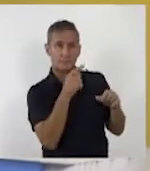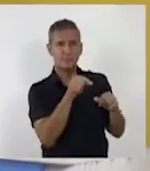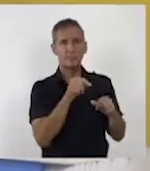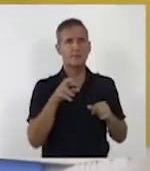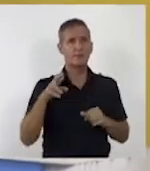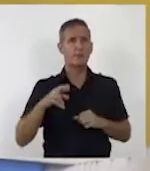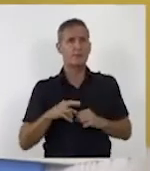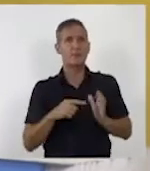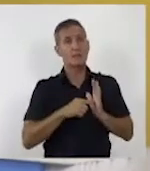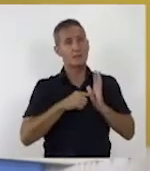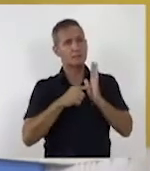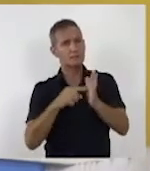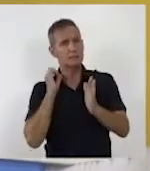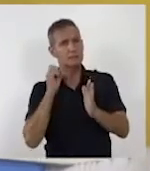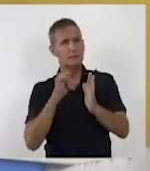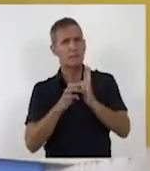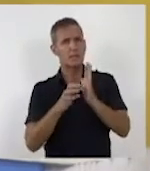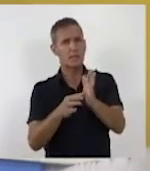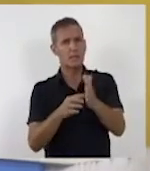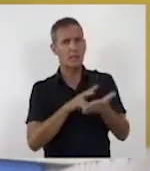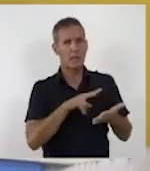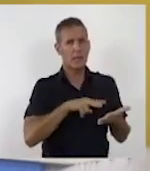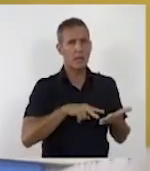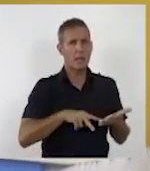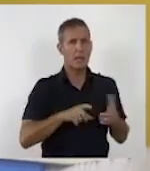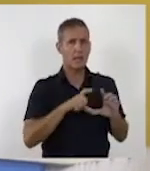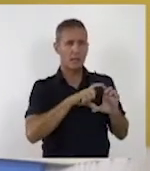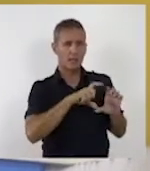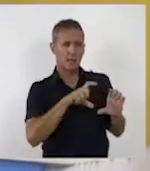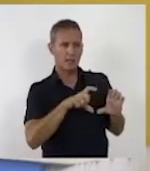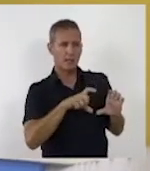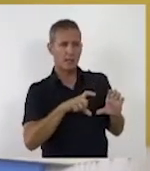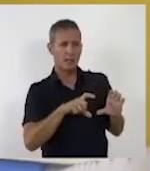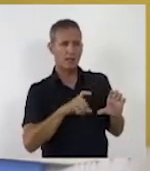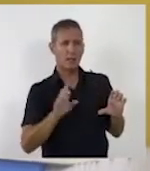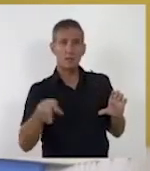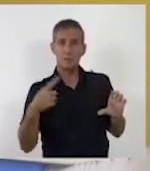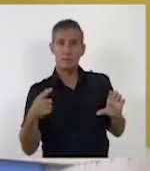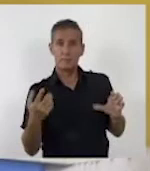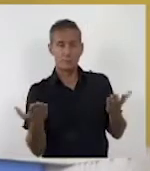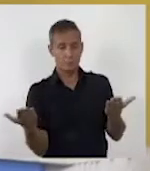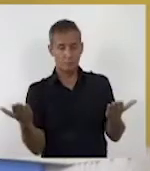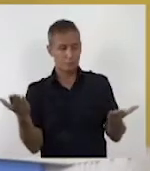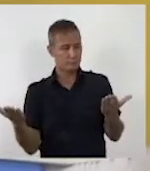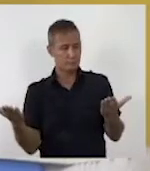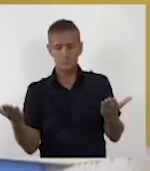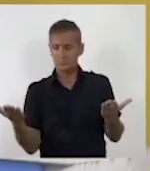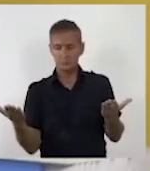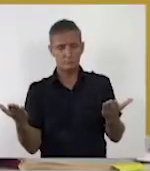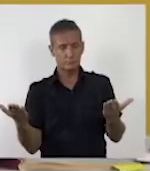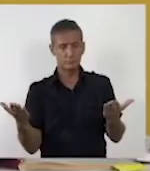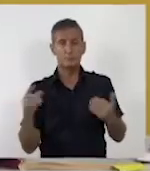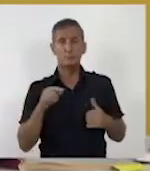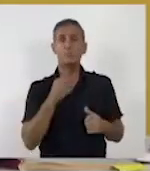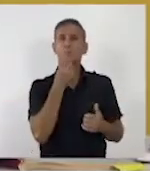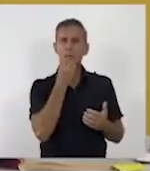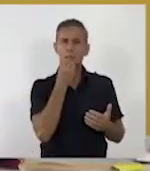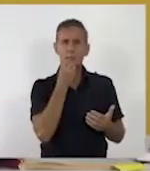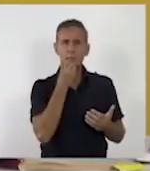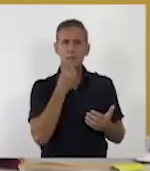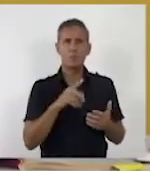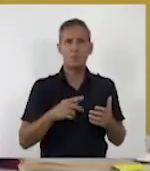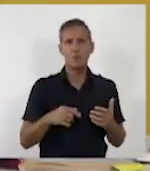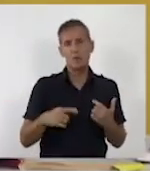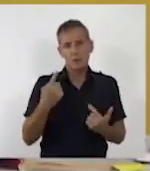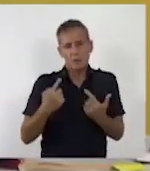recomendamos pues leer el texto original lo comprueban con el que ustedes escribieron para que